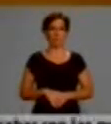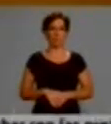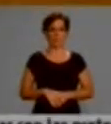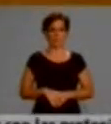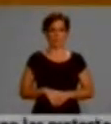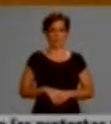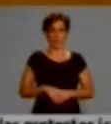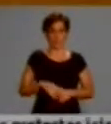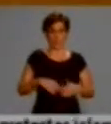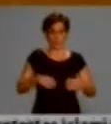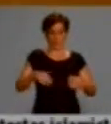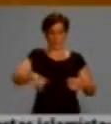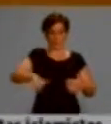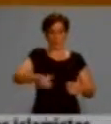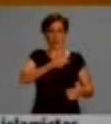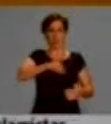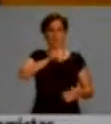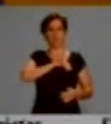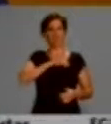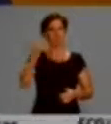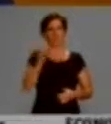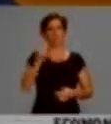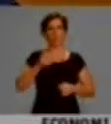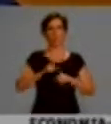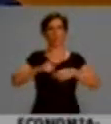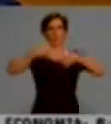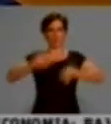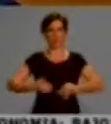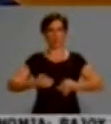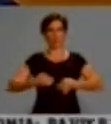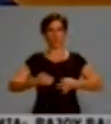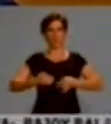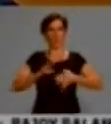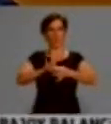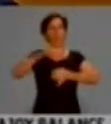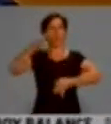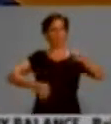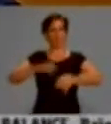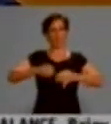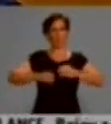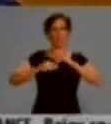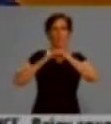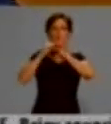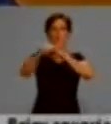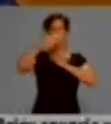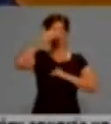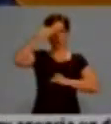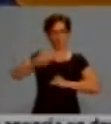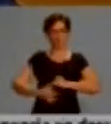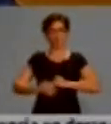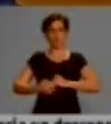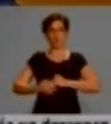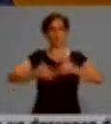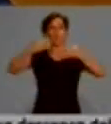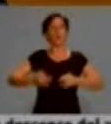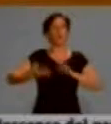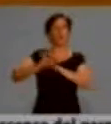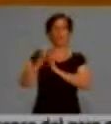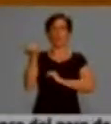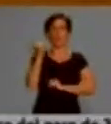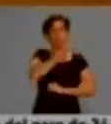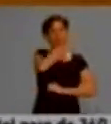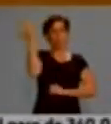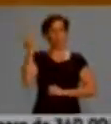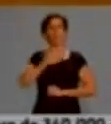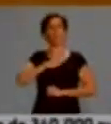Este país necesita seguridad jurídica, credibilidad y estabilidad. La seguridad jurídica reside en que todos los empresarios sepan que